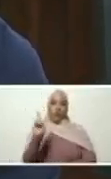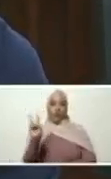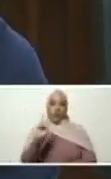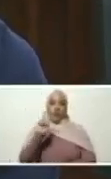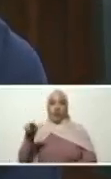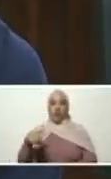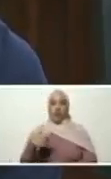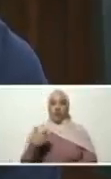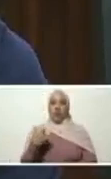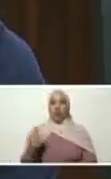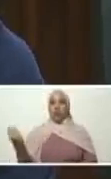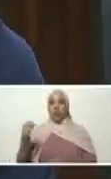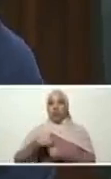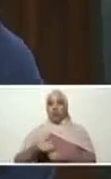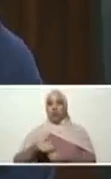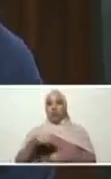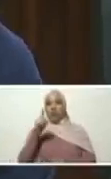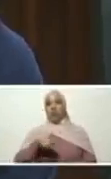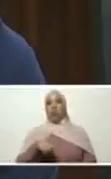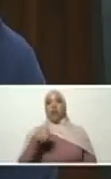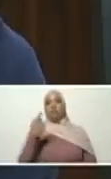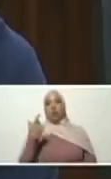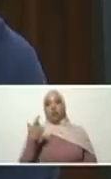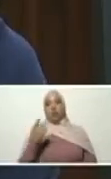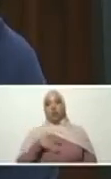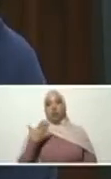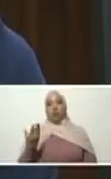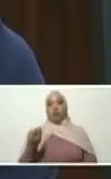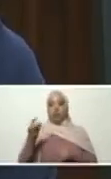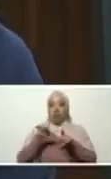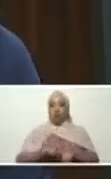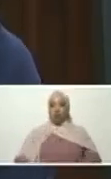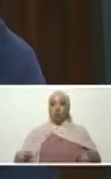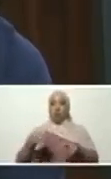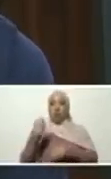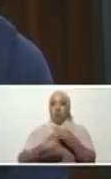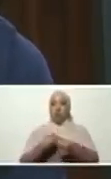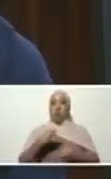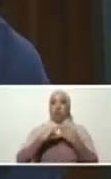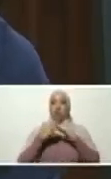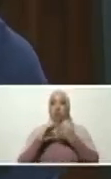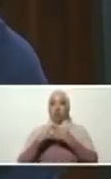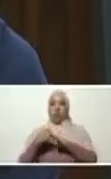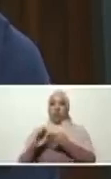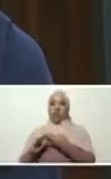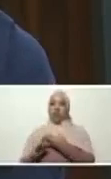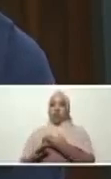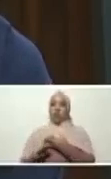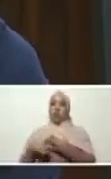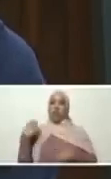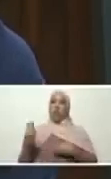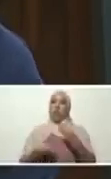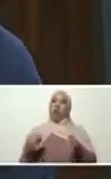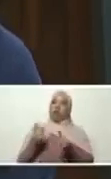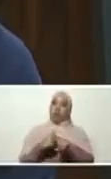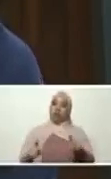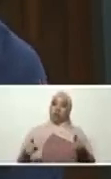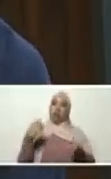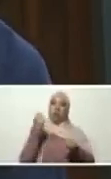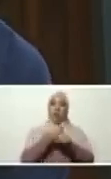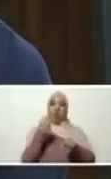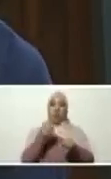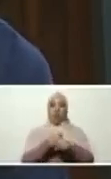solamente eso esté en la palestra, sino que además le dé el espacio a las comuneras y los comuneros, que no hacemos otra cosa sino que trabajar